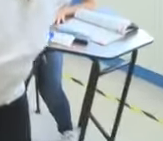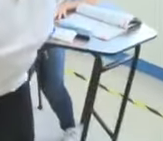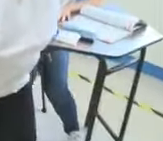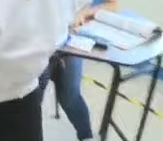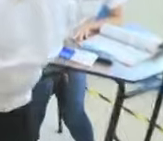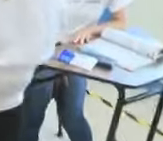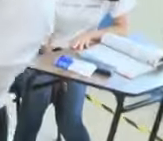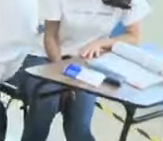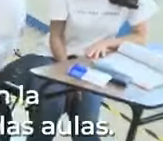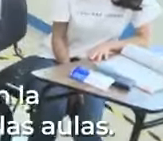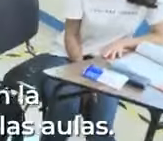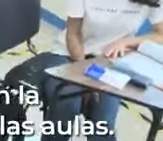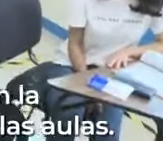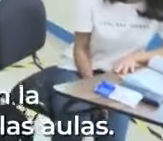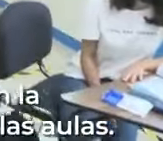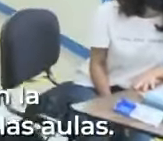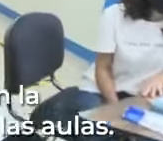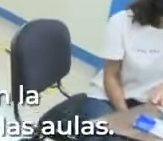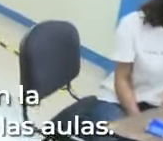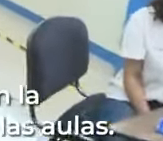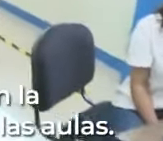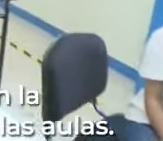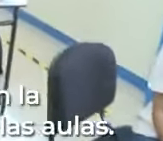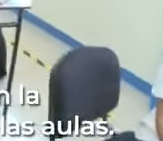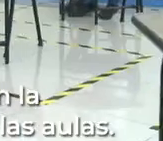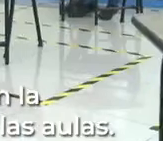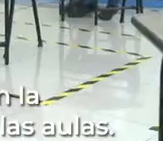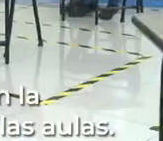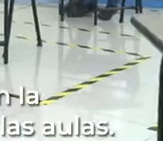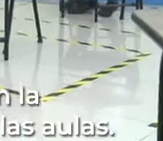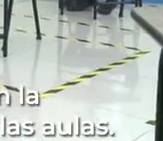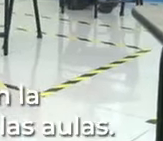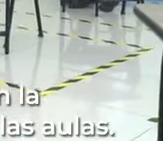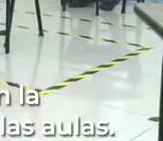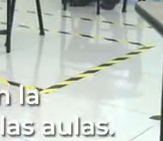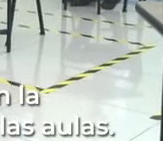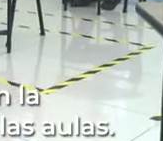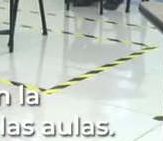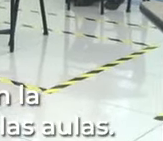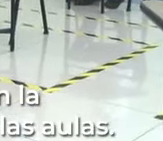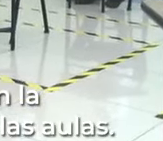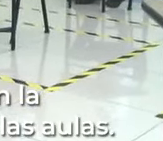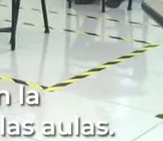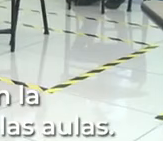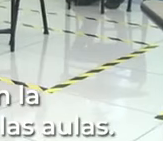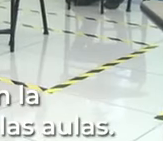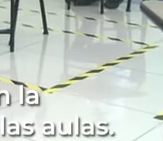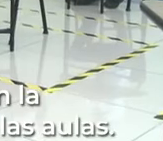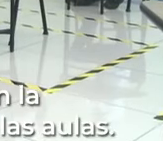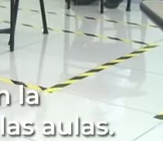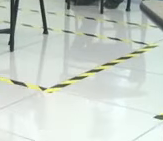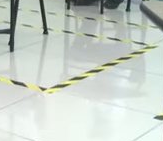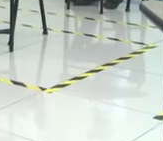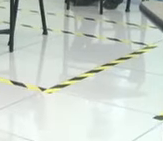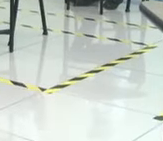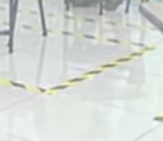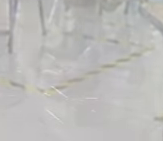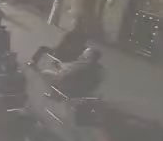vernos, salir adelante, sanar juntos y continuar con la transformación de México desde las